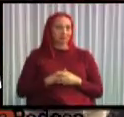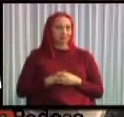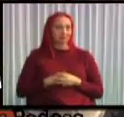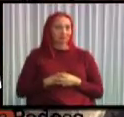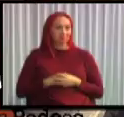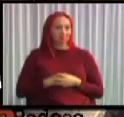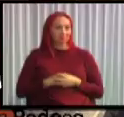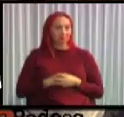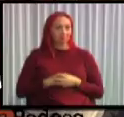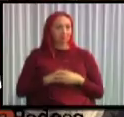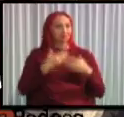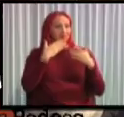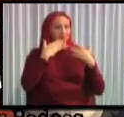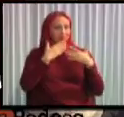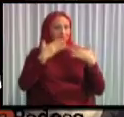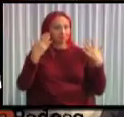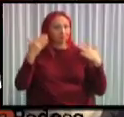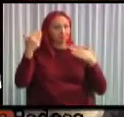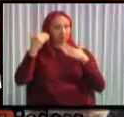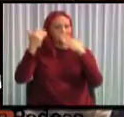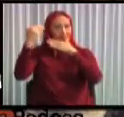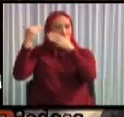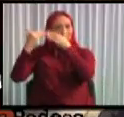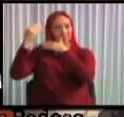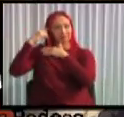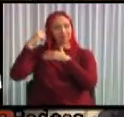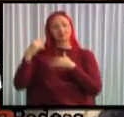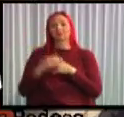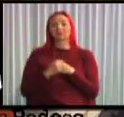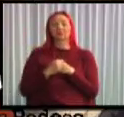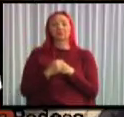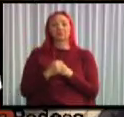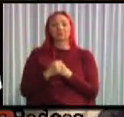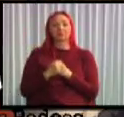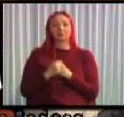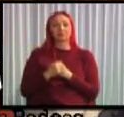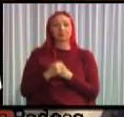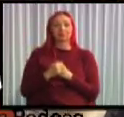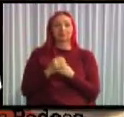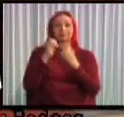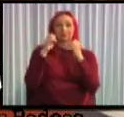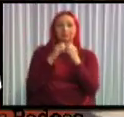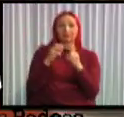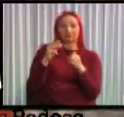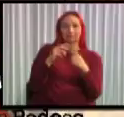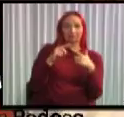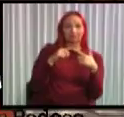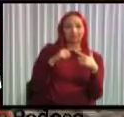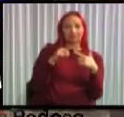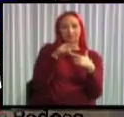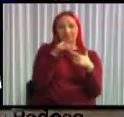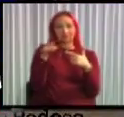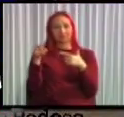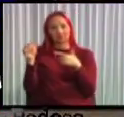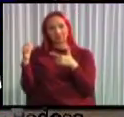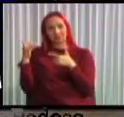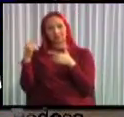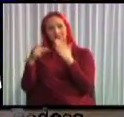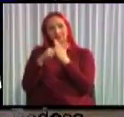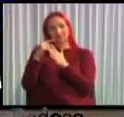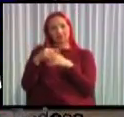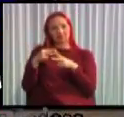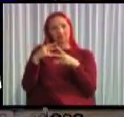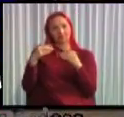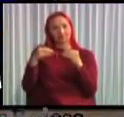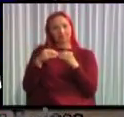Y es bueno remontarse a Marco y a Astin, tal vez lo vivieron